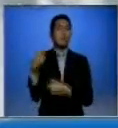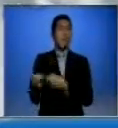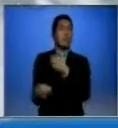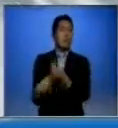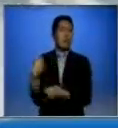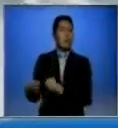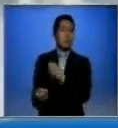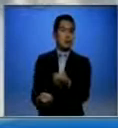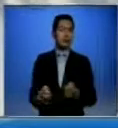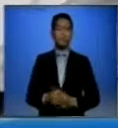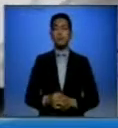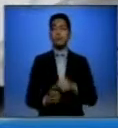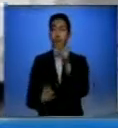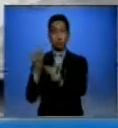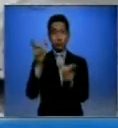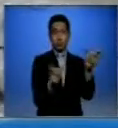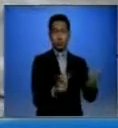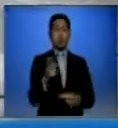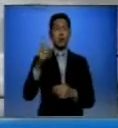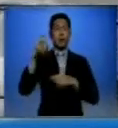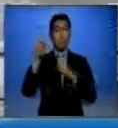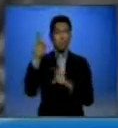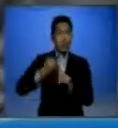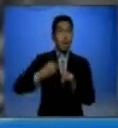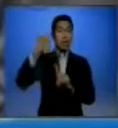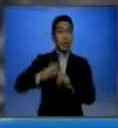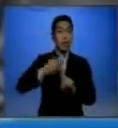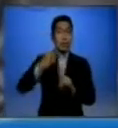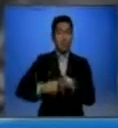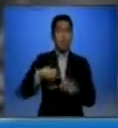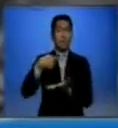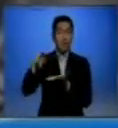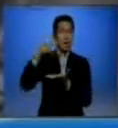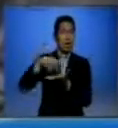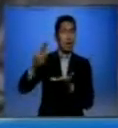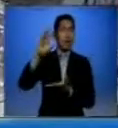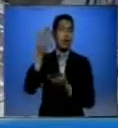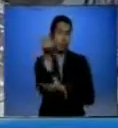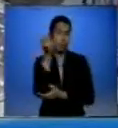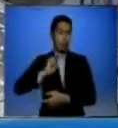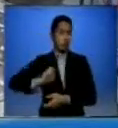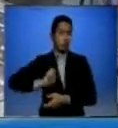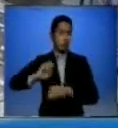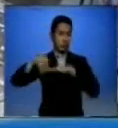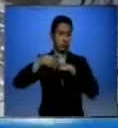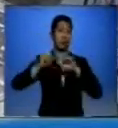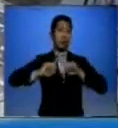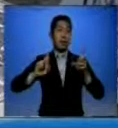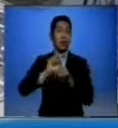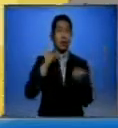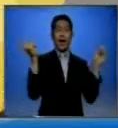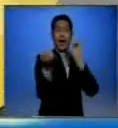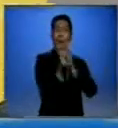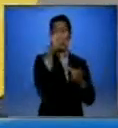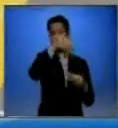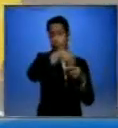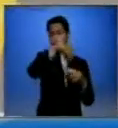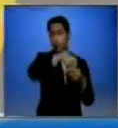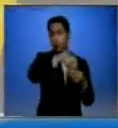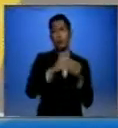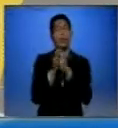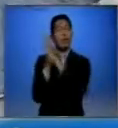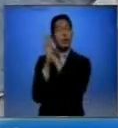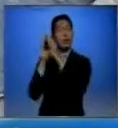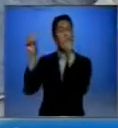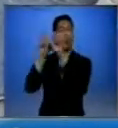mensualmente el pago de los décimos y deseen cambiar la modalidad a pago acumulado en diciembre, deben solicitar a su empleador un formulario